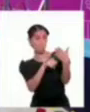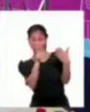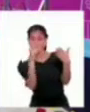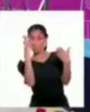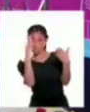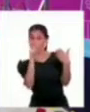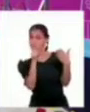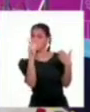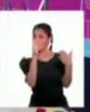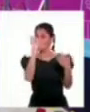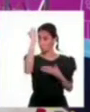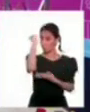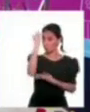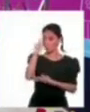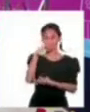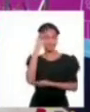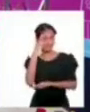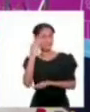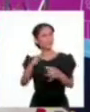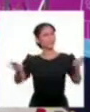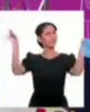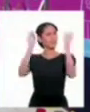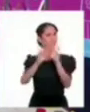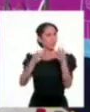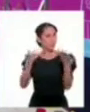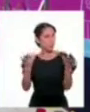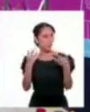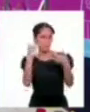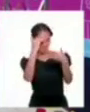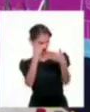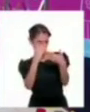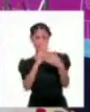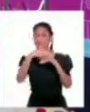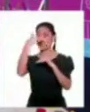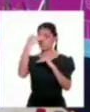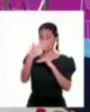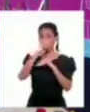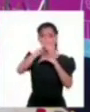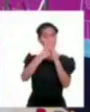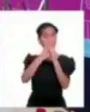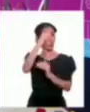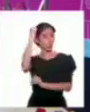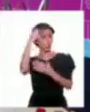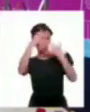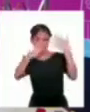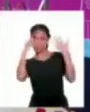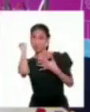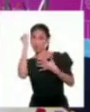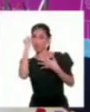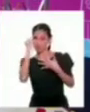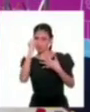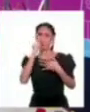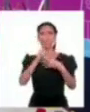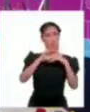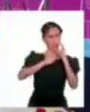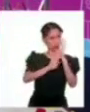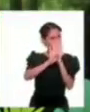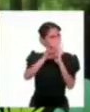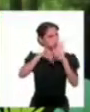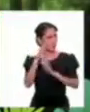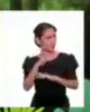conoces tus derechos, Aleshka. Es importante señalar que luego estos derechos fueron reforzados con una